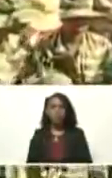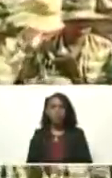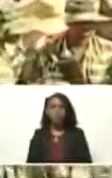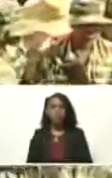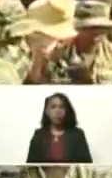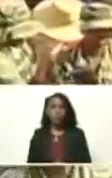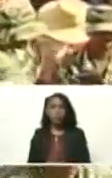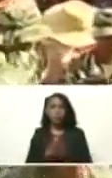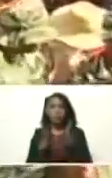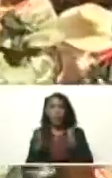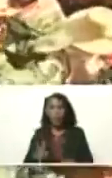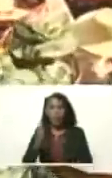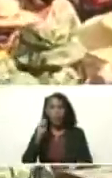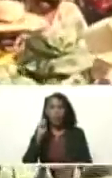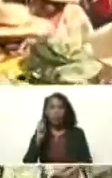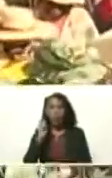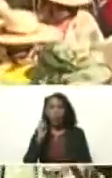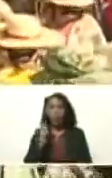Grandes tareas.